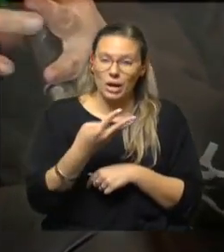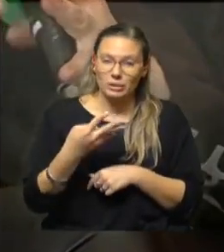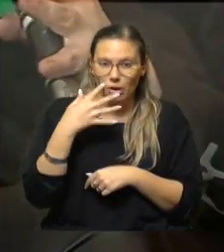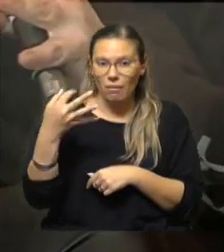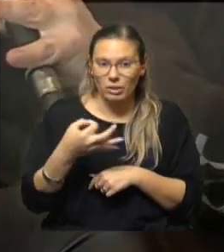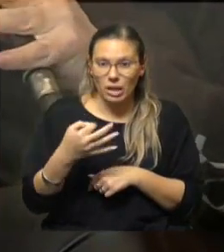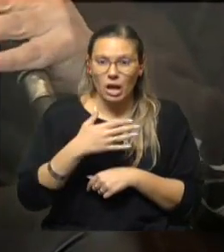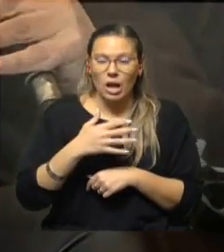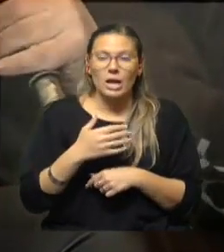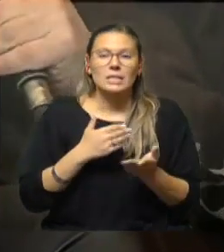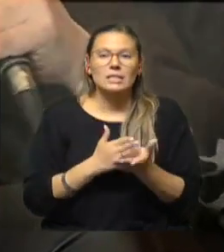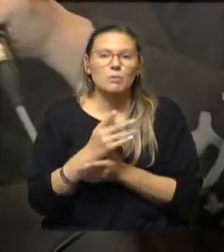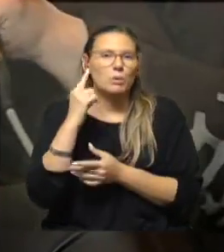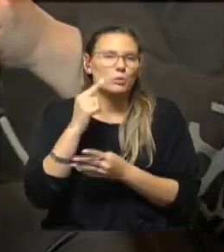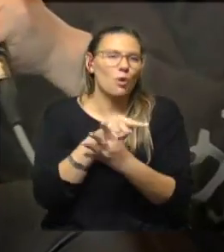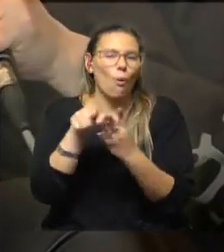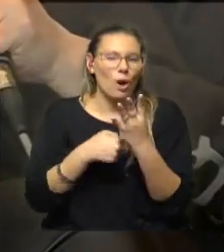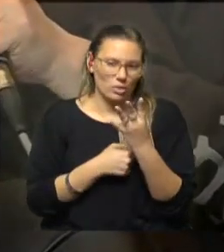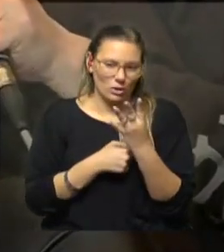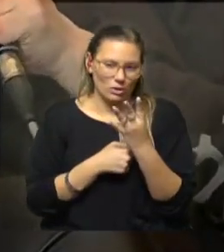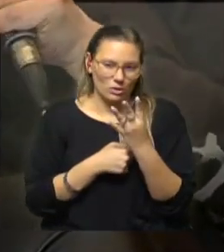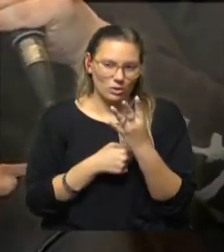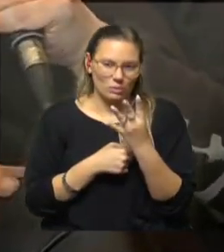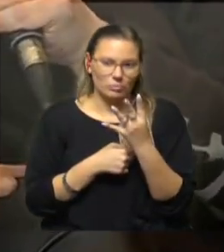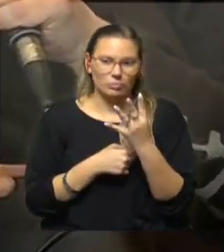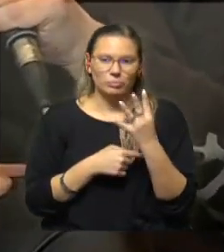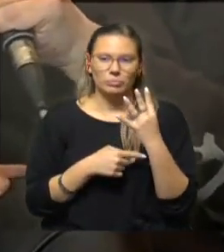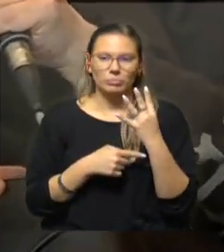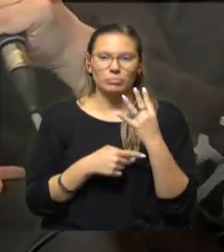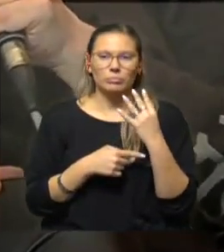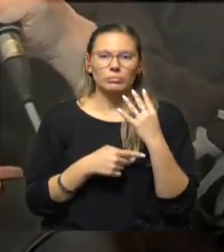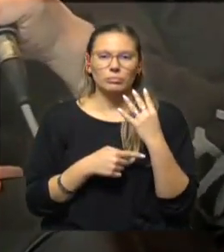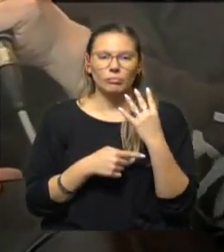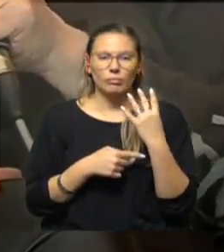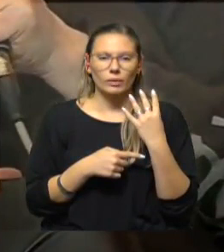realidad, yo siempre lo pienso como un cuarteto a esto, ¿no?